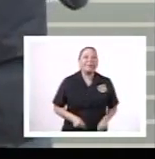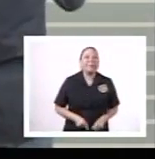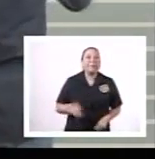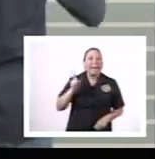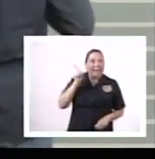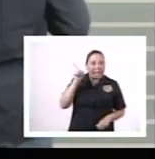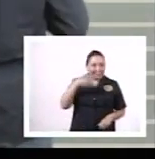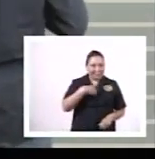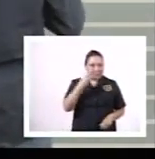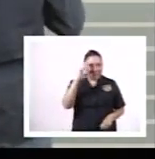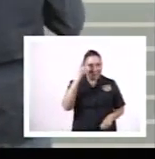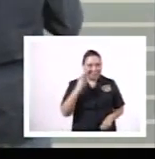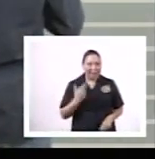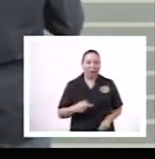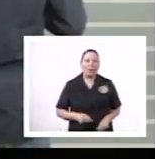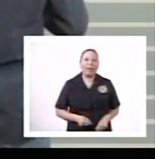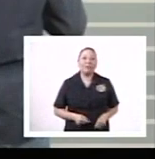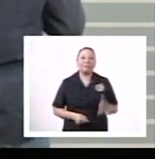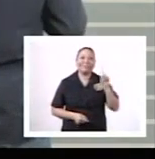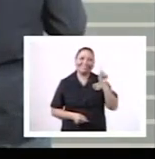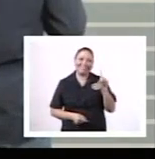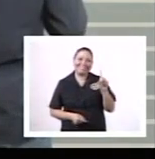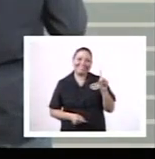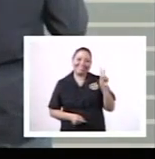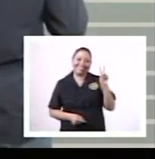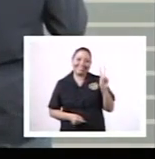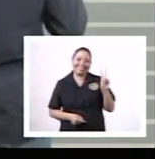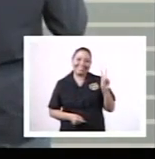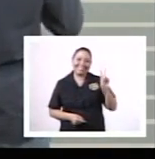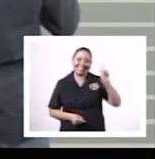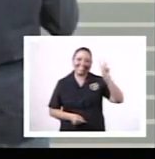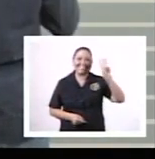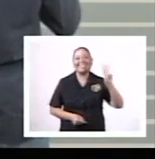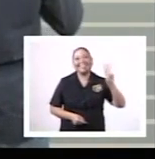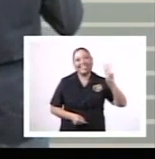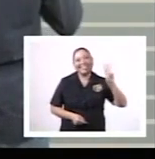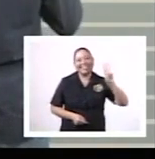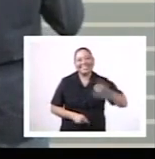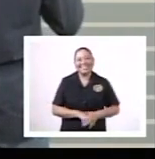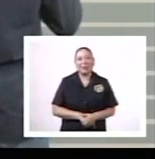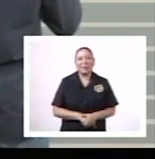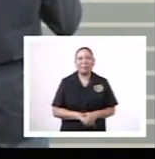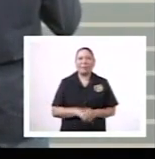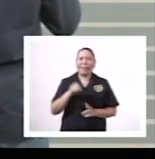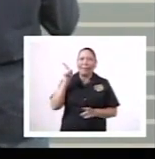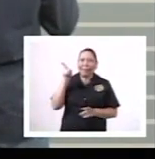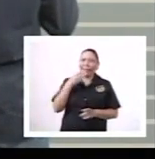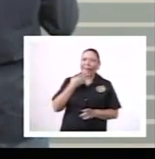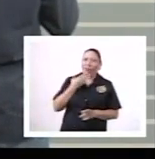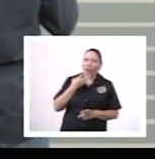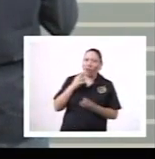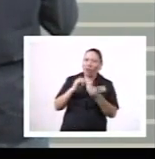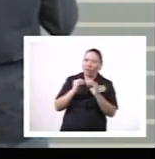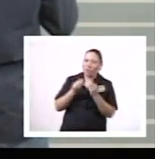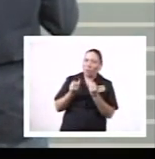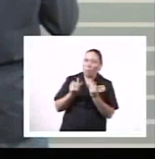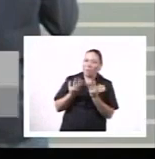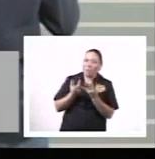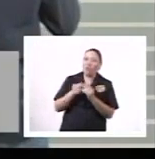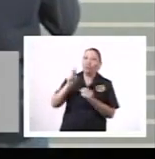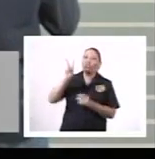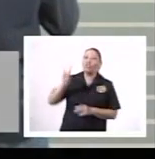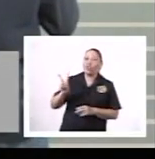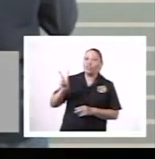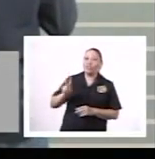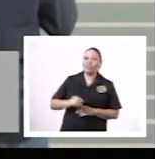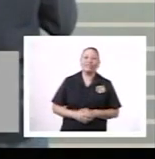vamos a empezar a la de tres. Perfecto. Uno, dos, tres. ¿Qué color tiene el número 2?